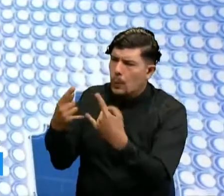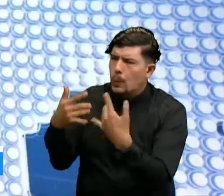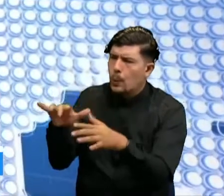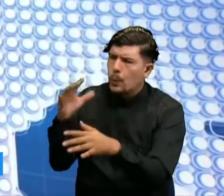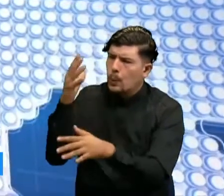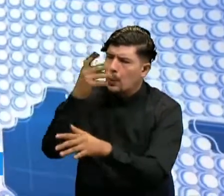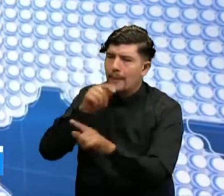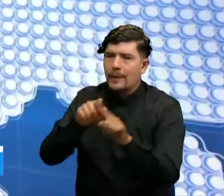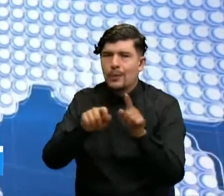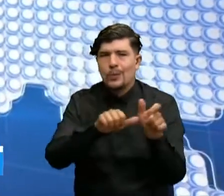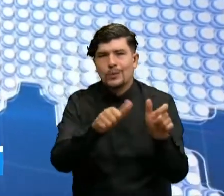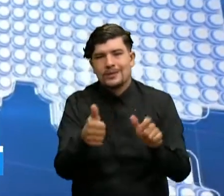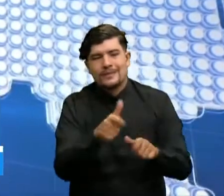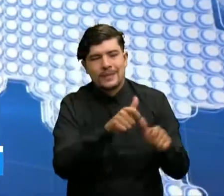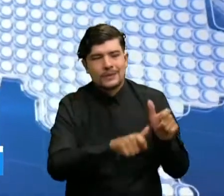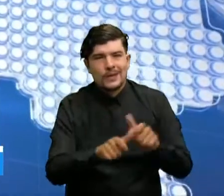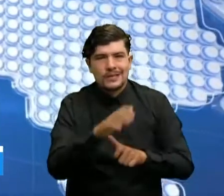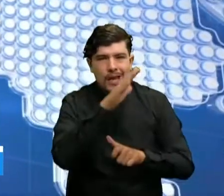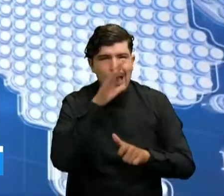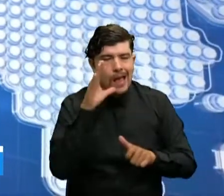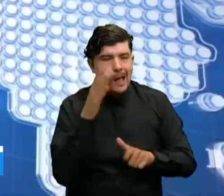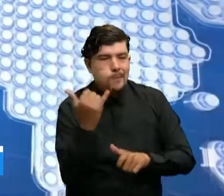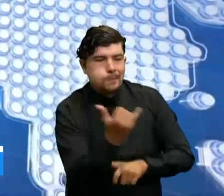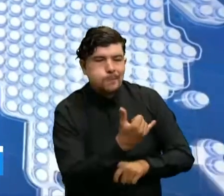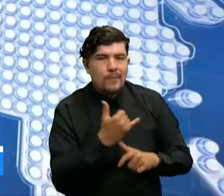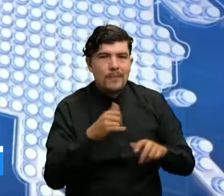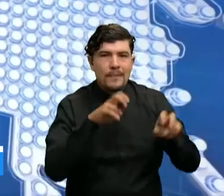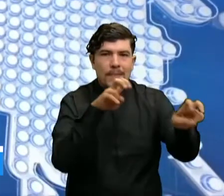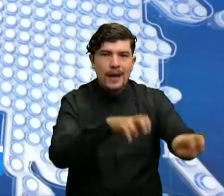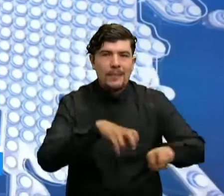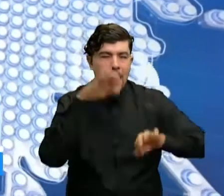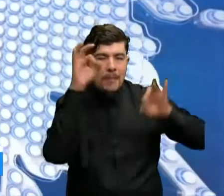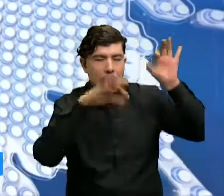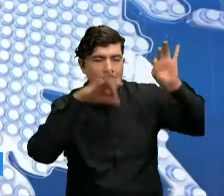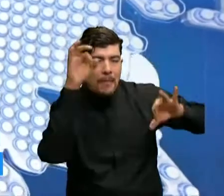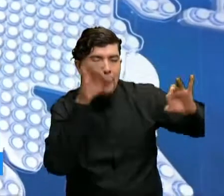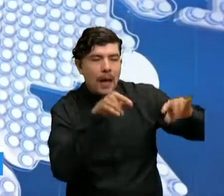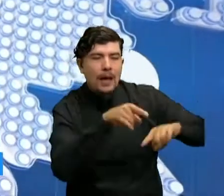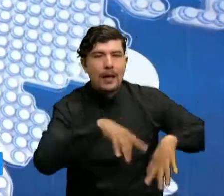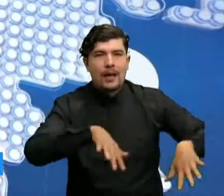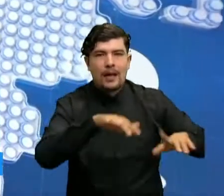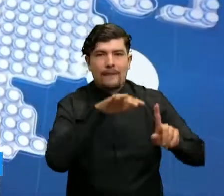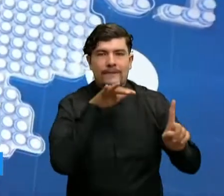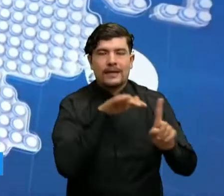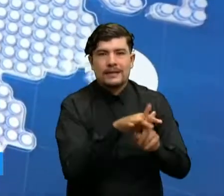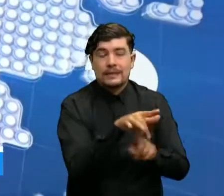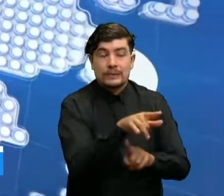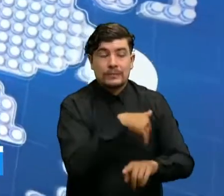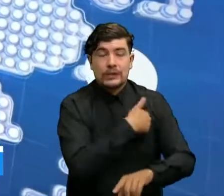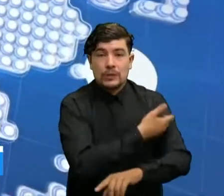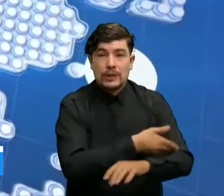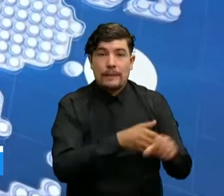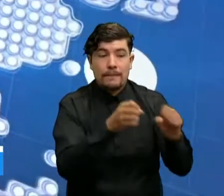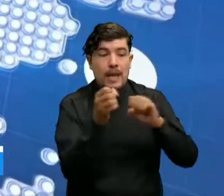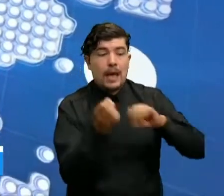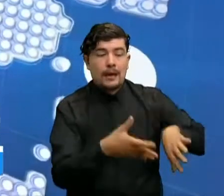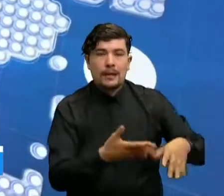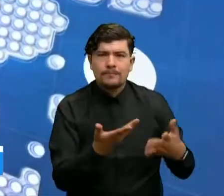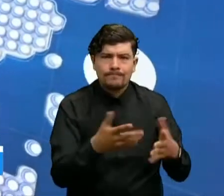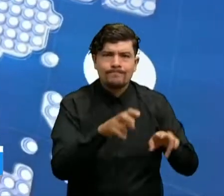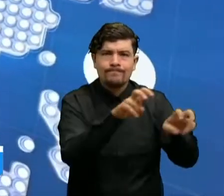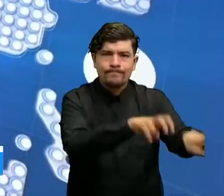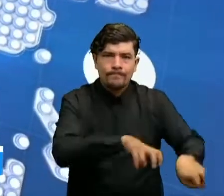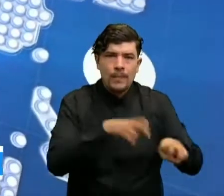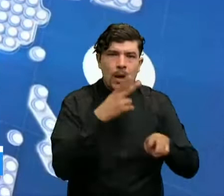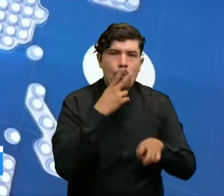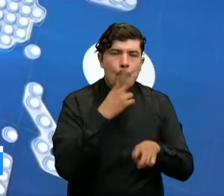las fuertes lluvias acompañadas de granizo que han caído durante los últimos días ha dejado millonarias pérdidas en cultivos de tabaco y